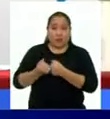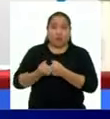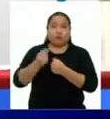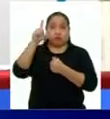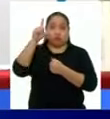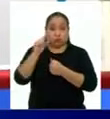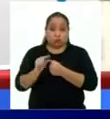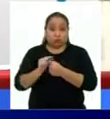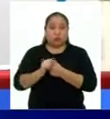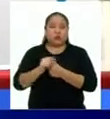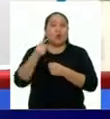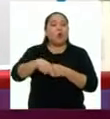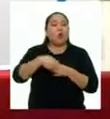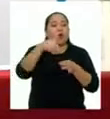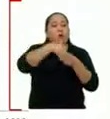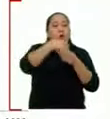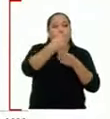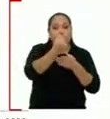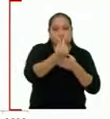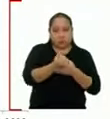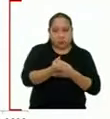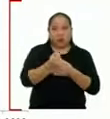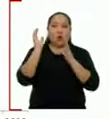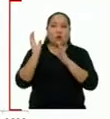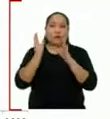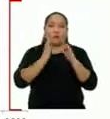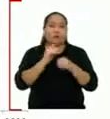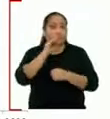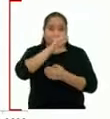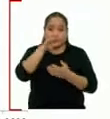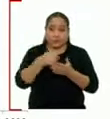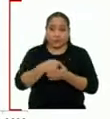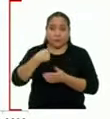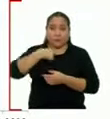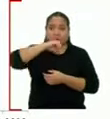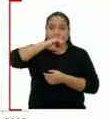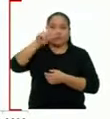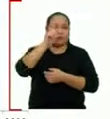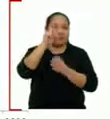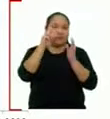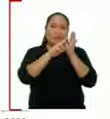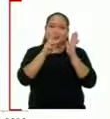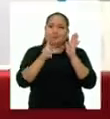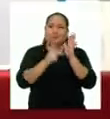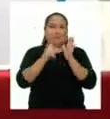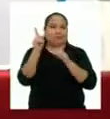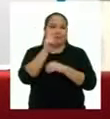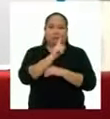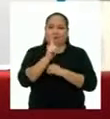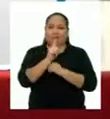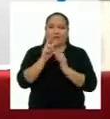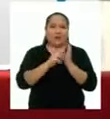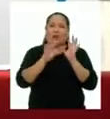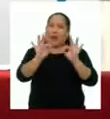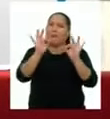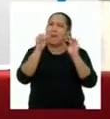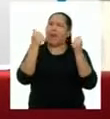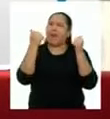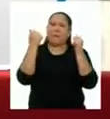fiscales ordenadas. Todo lo que acabo de decir no significa de ninguna manera que todo está